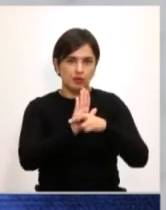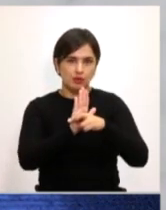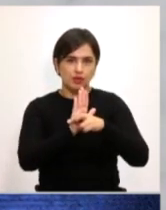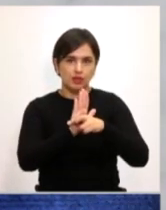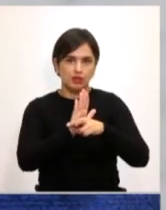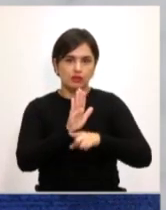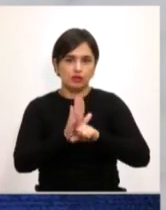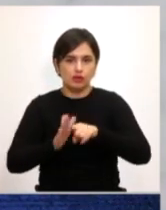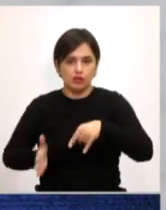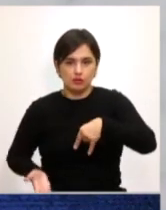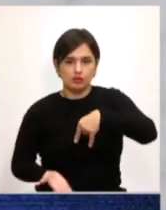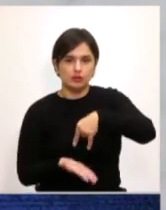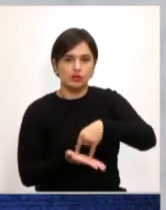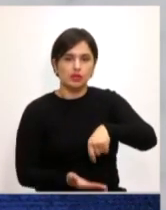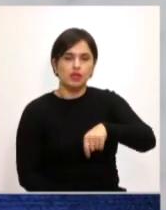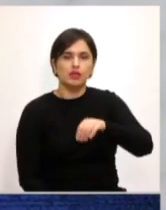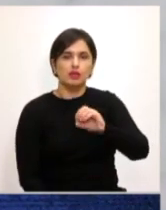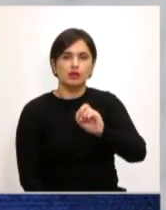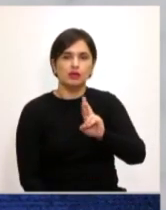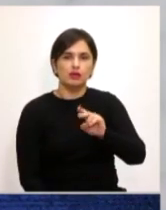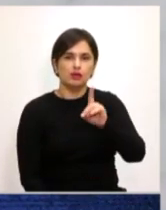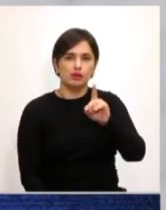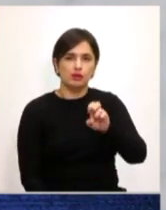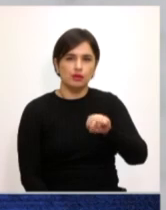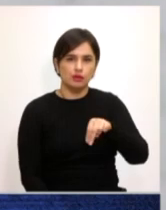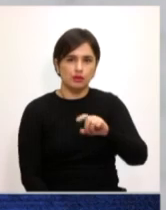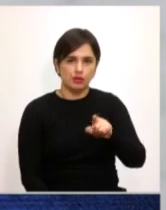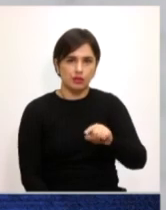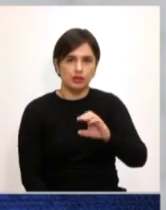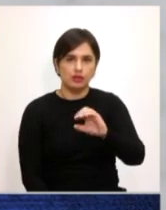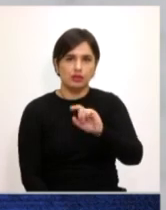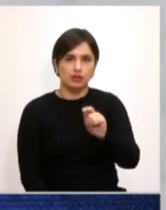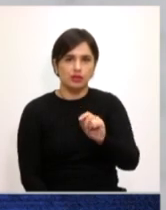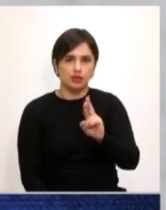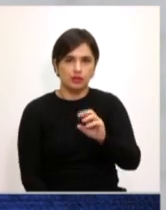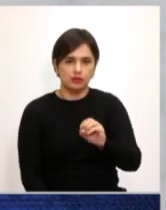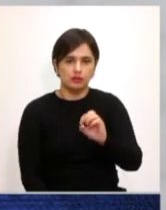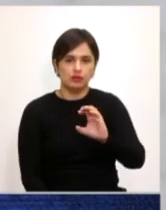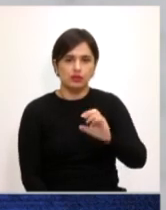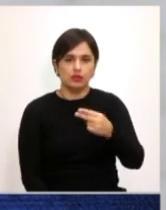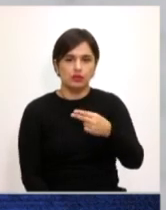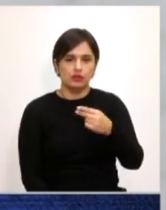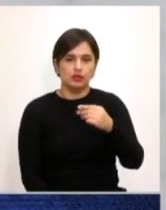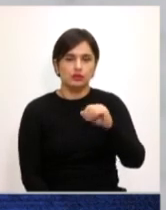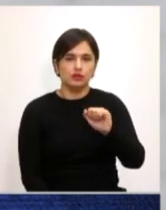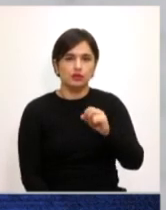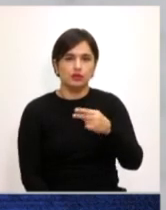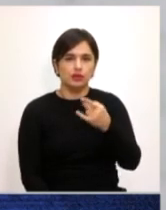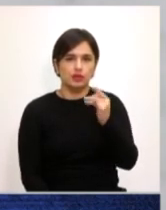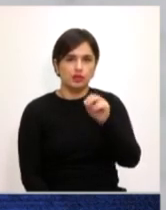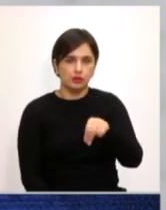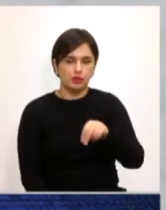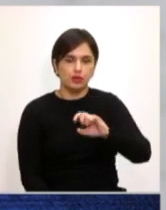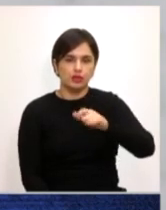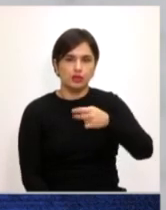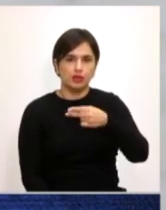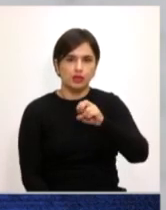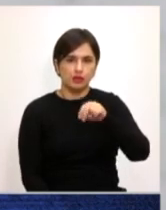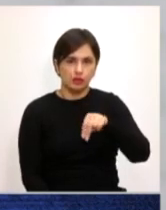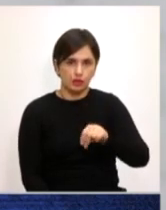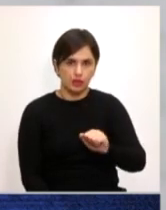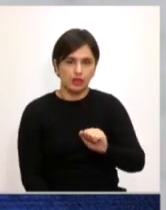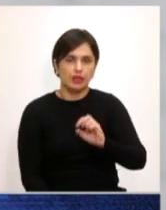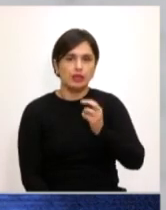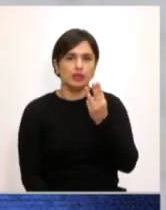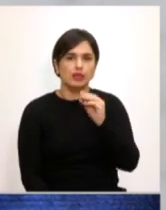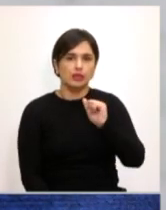por la senadora Jimena Órdenes y los senadores Juan Luis Castro, Francisco Chaguán, Sergio Gaona y Matías Walker, constituye